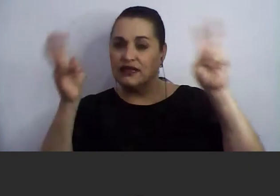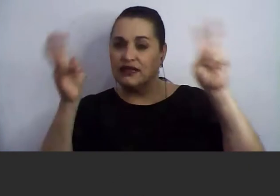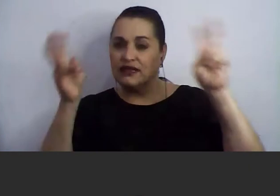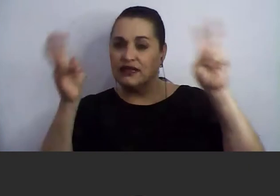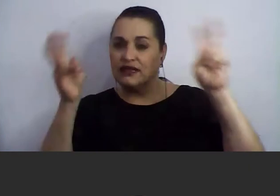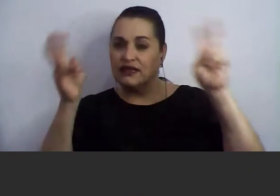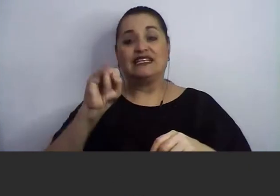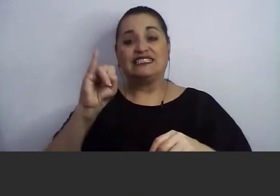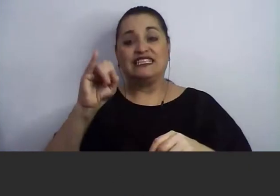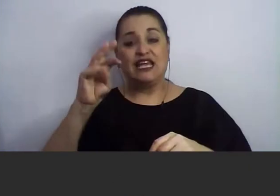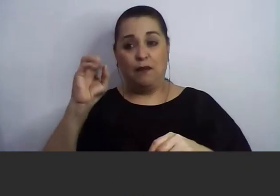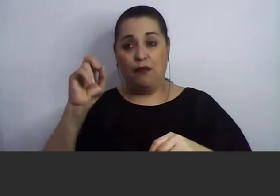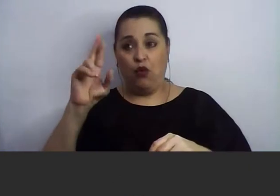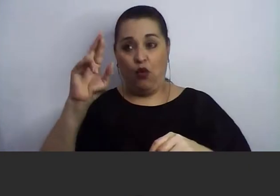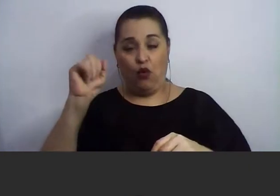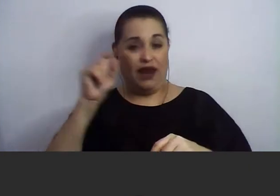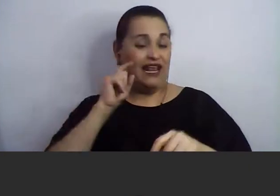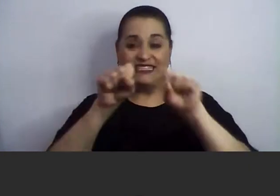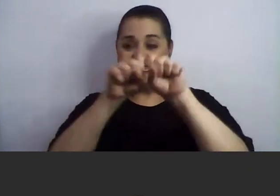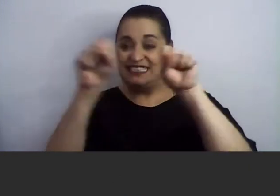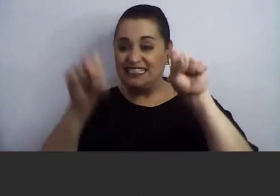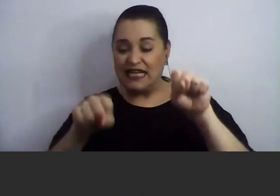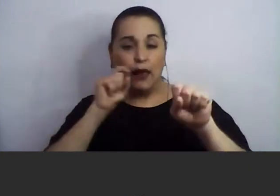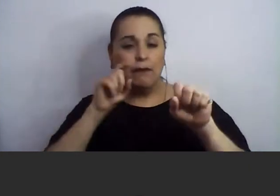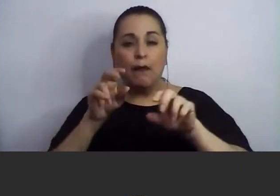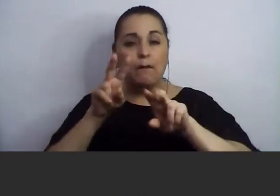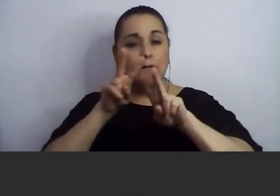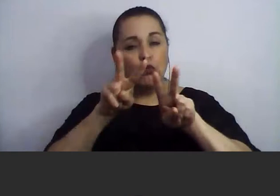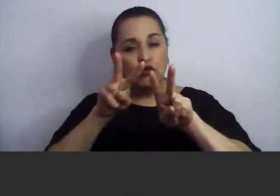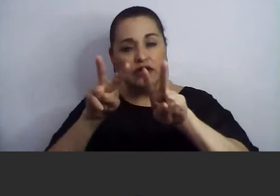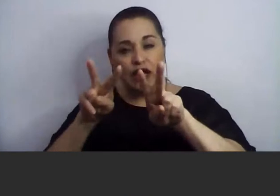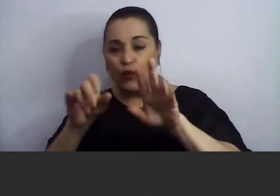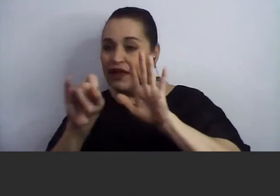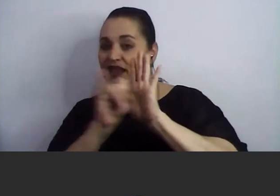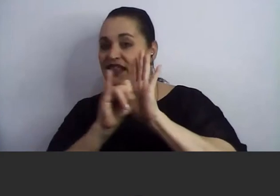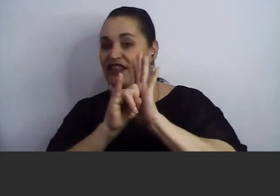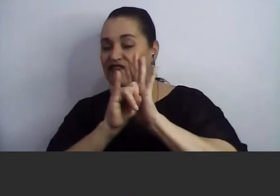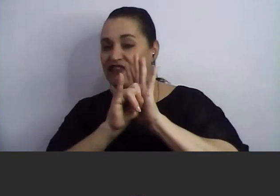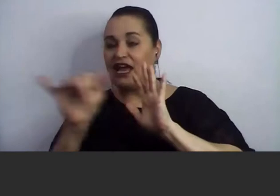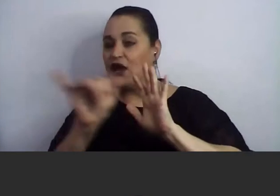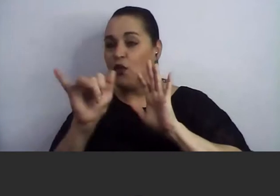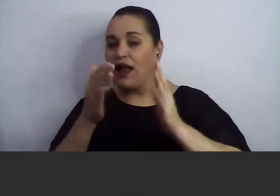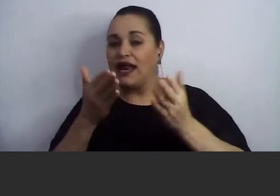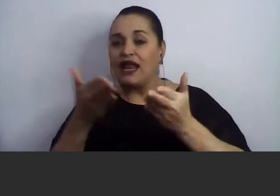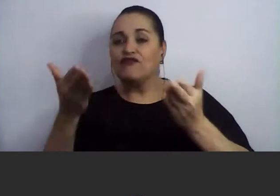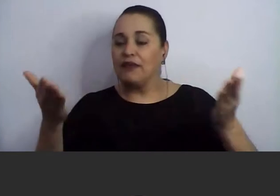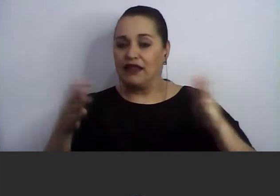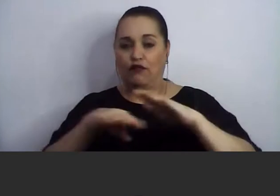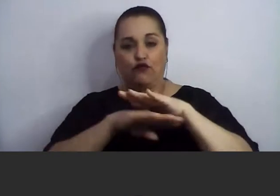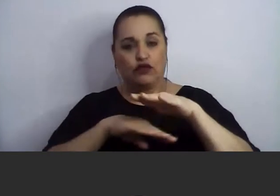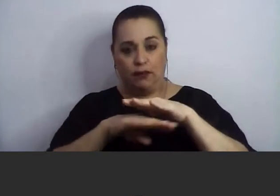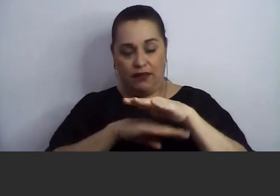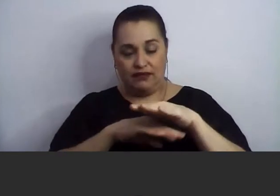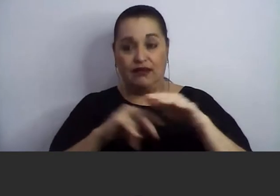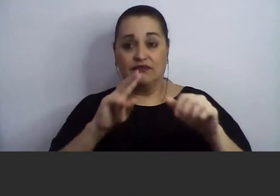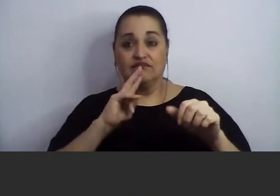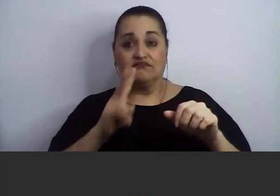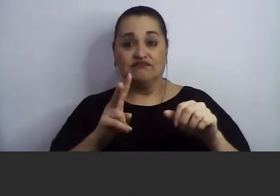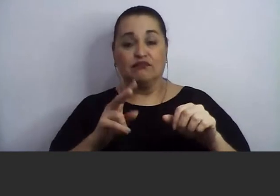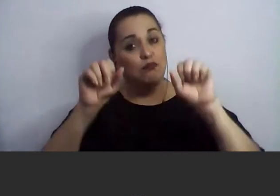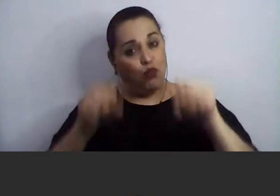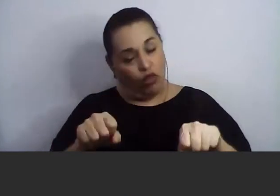ese sistema de monitoreo efectivamente se identifica como una herramienta fundamental, ¿verdad?, para